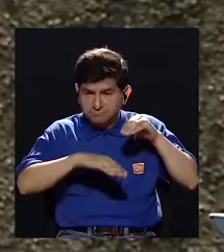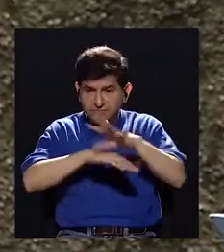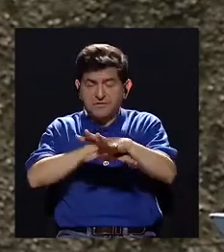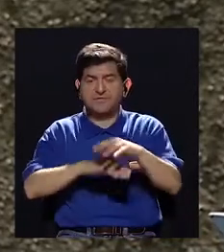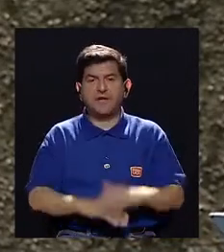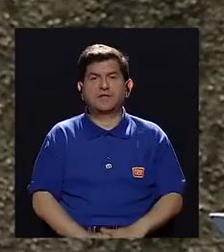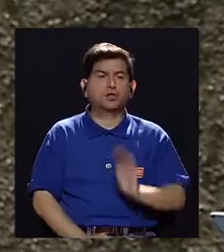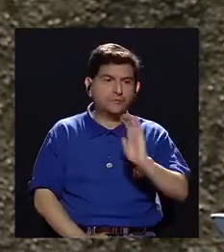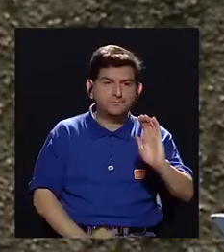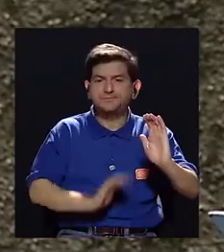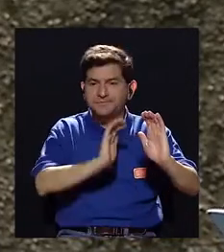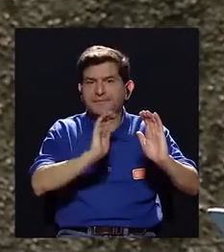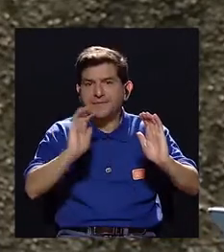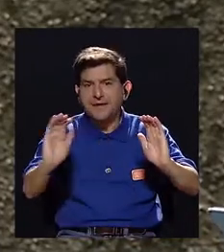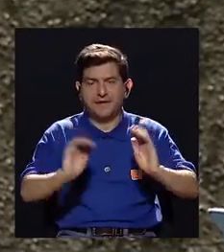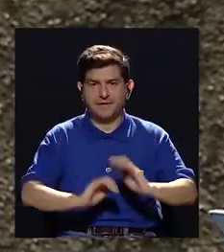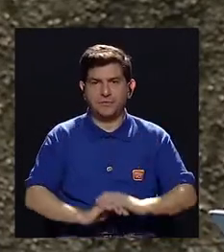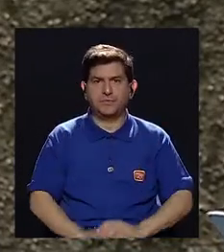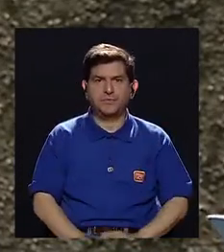secuela. Estos son niños que